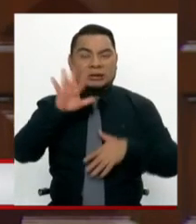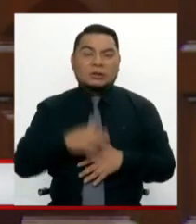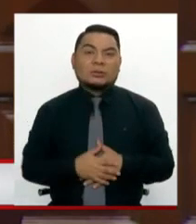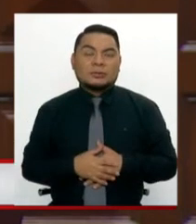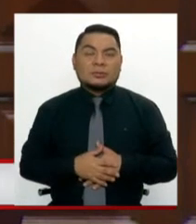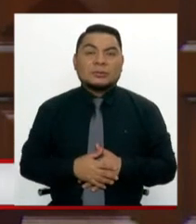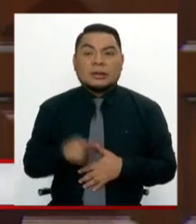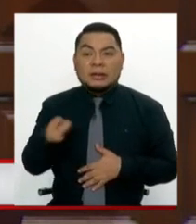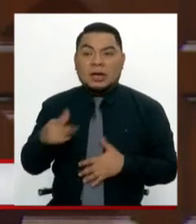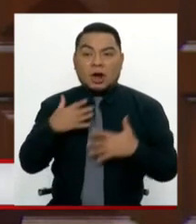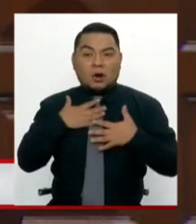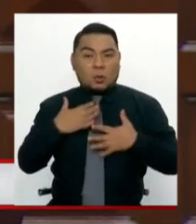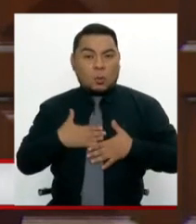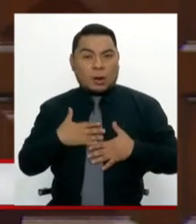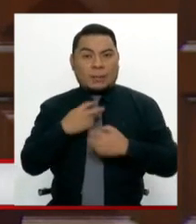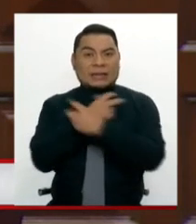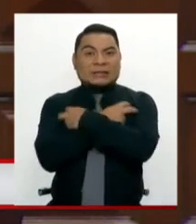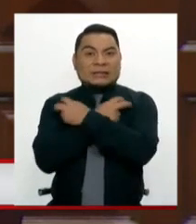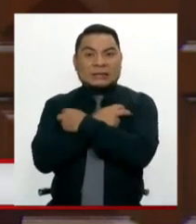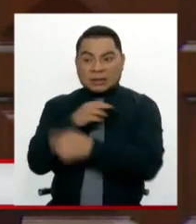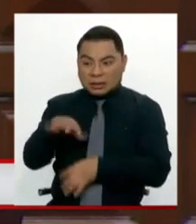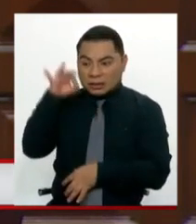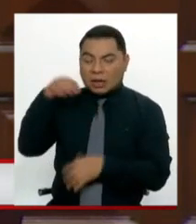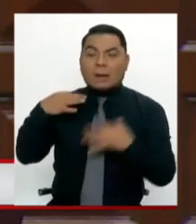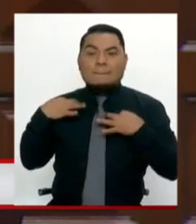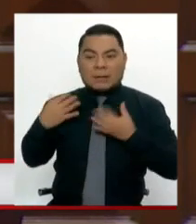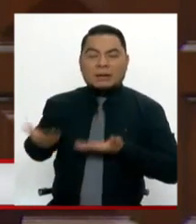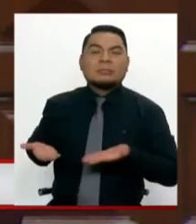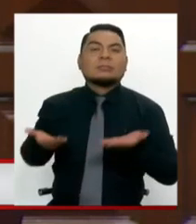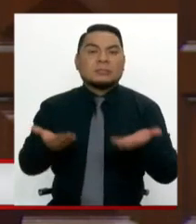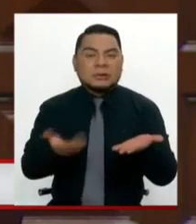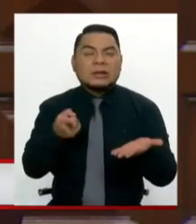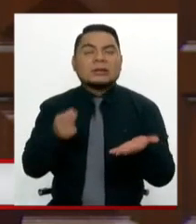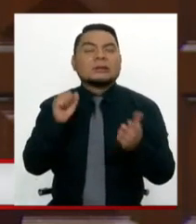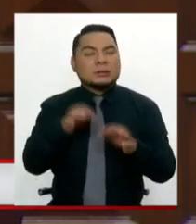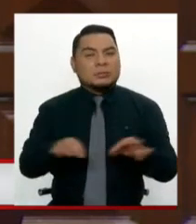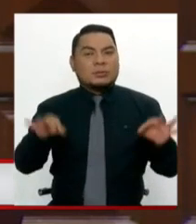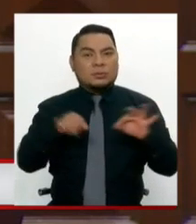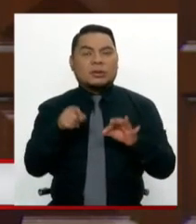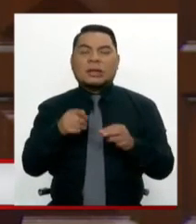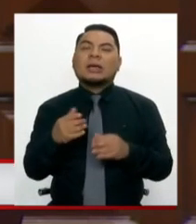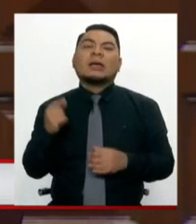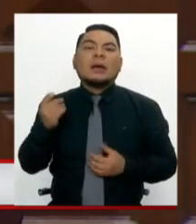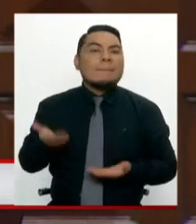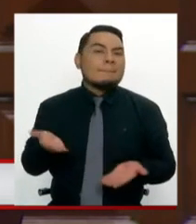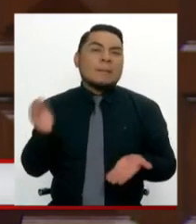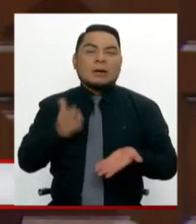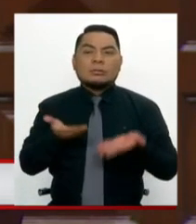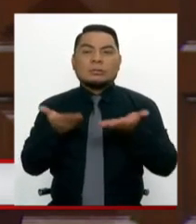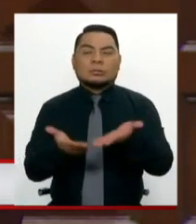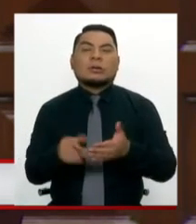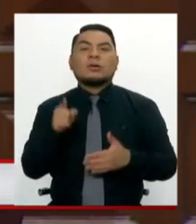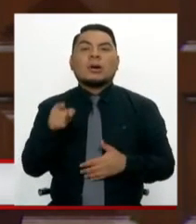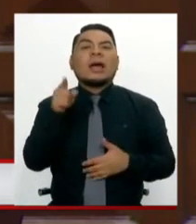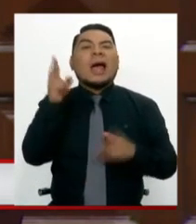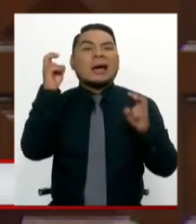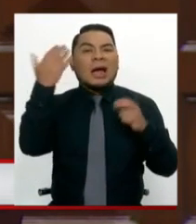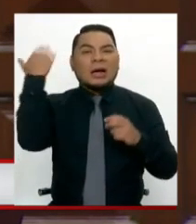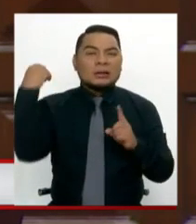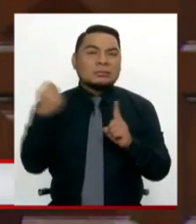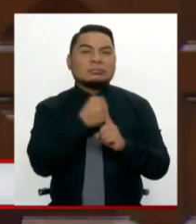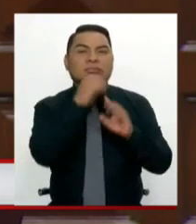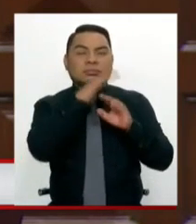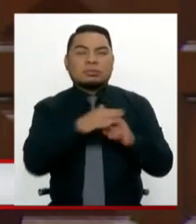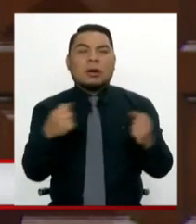1985. Esta entrega es representativa porque constituye la mayor entrega de restos de un solo caso de víctimas